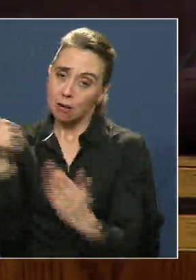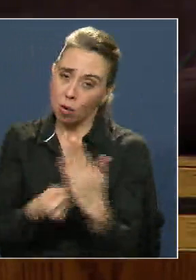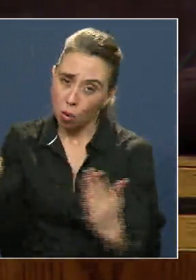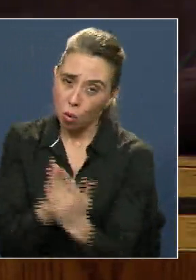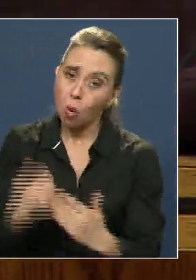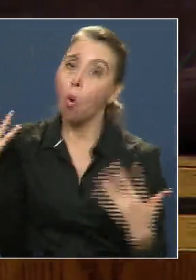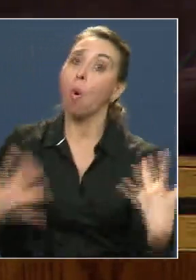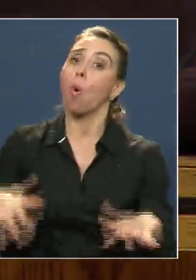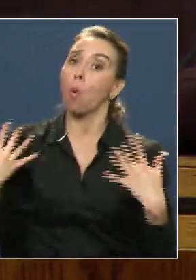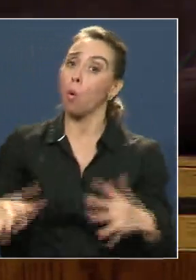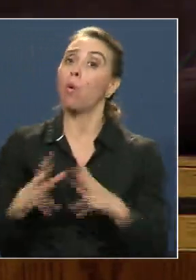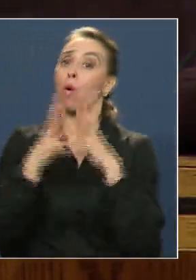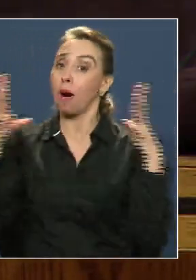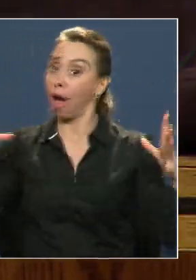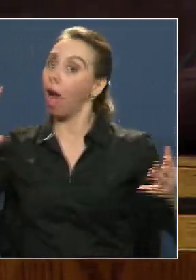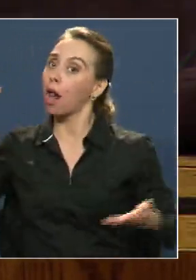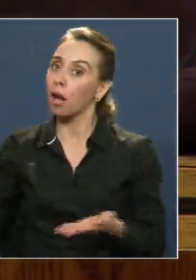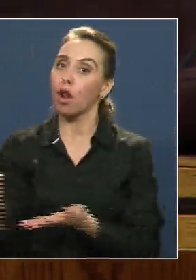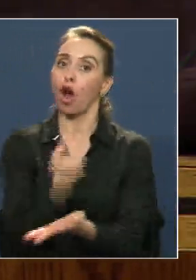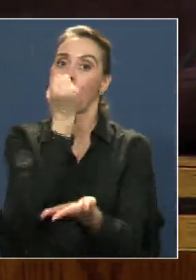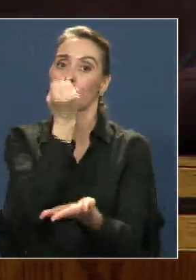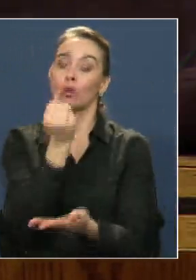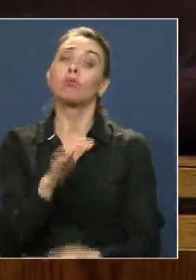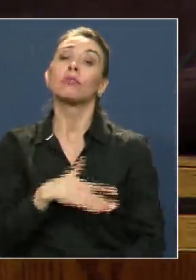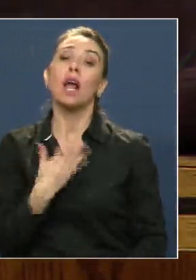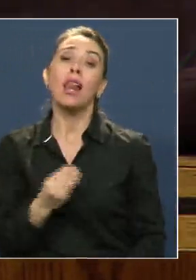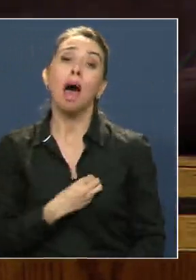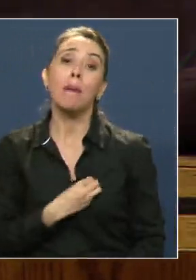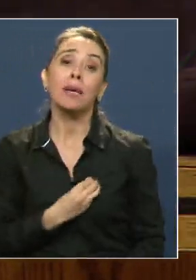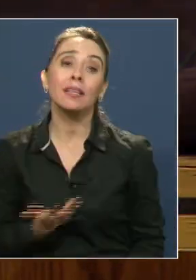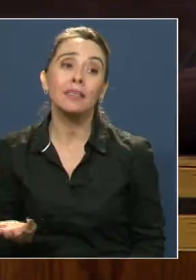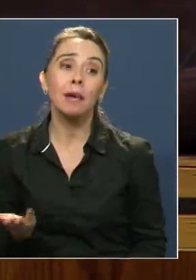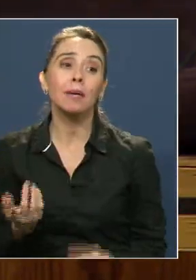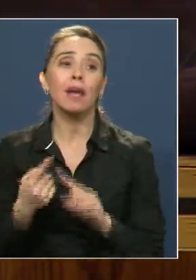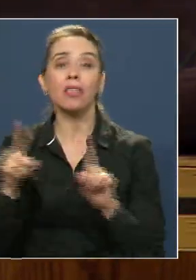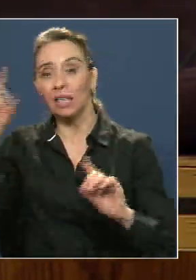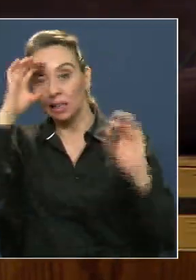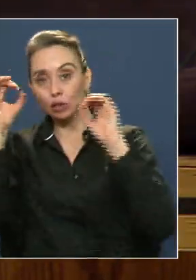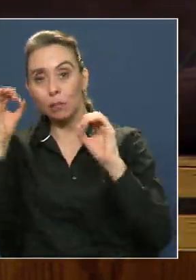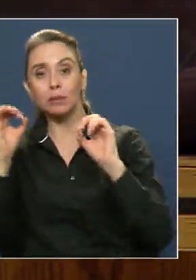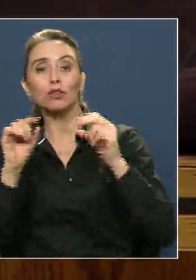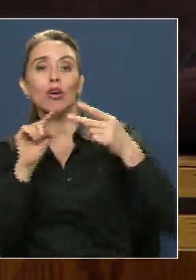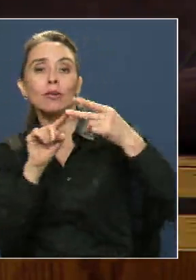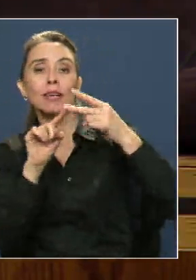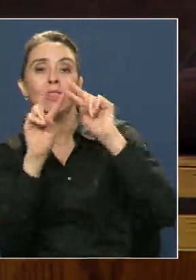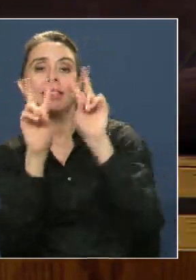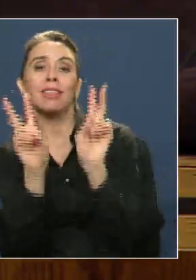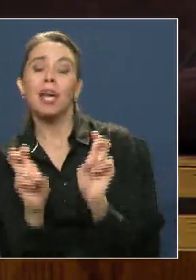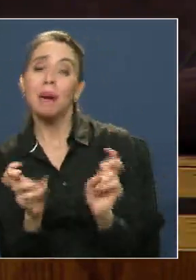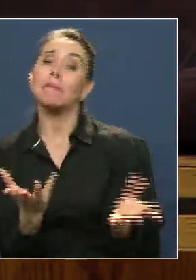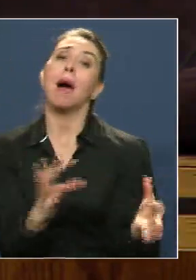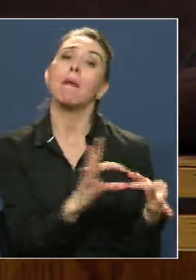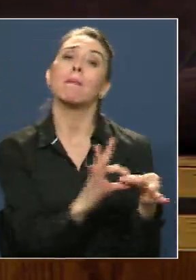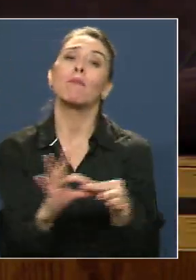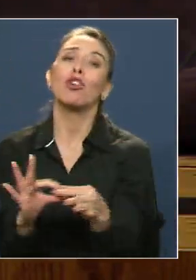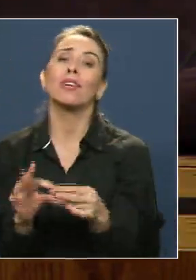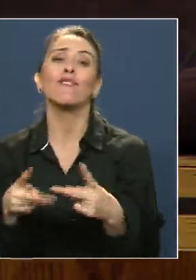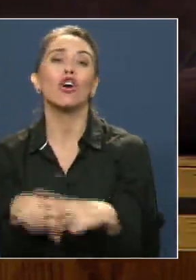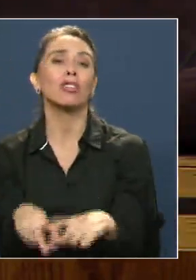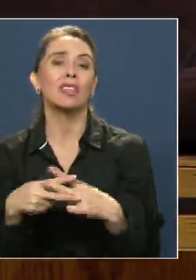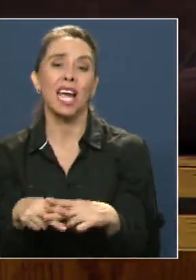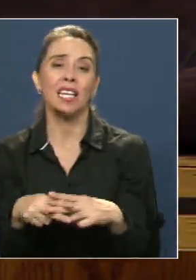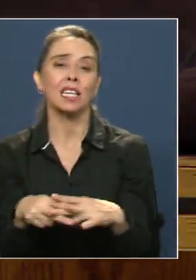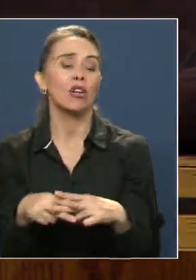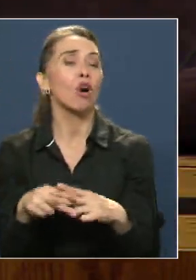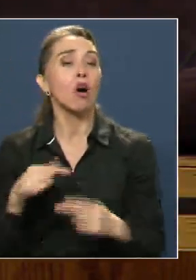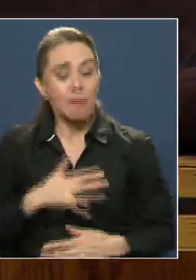gigantesco, gigantesco. Lamentablemente tenemos una diferencia respecto de un tema por razones de carácter técnico, no